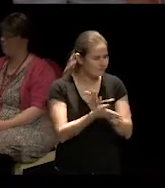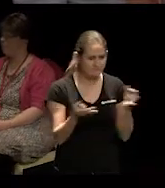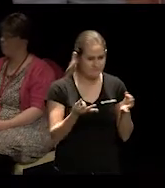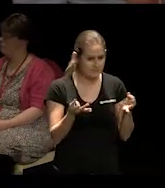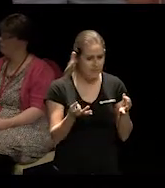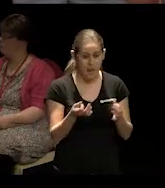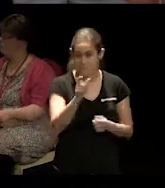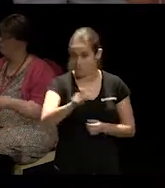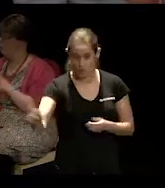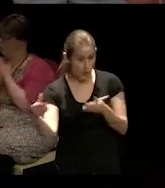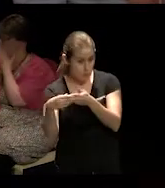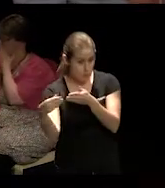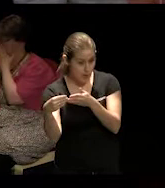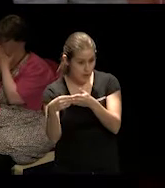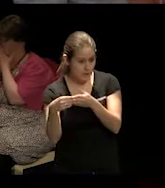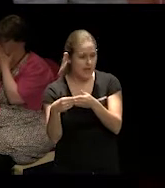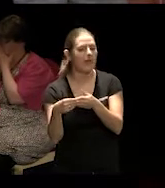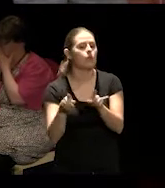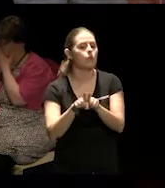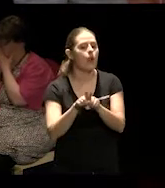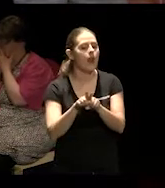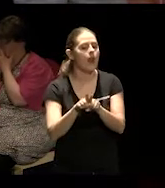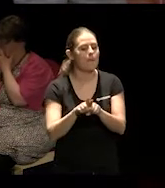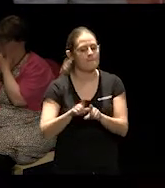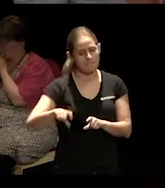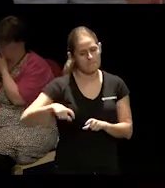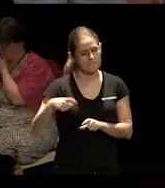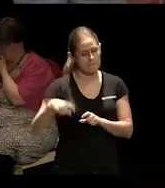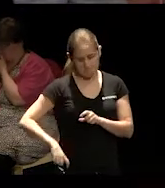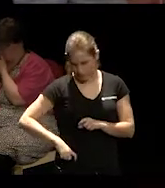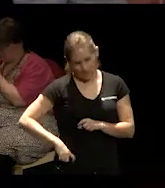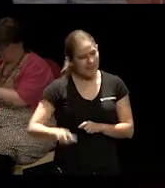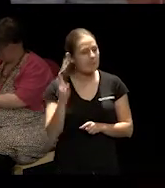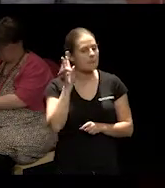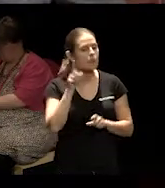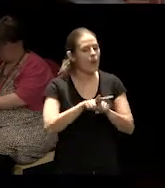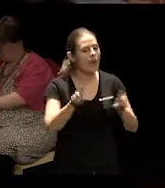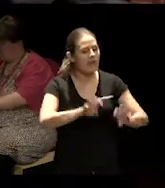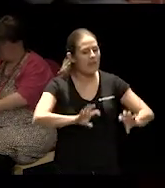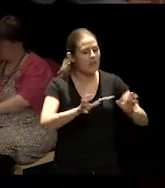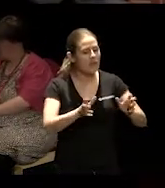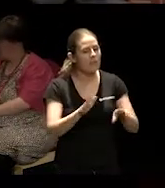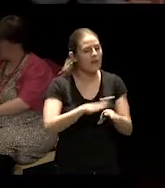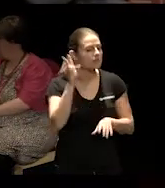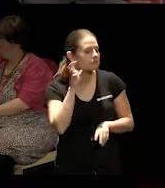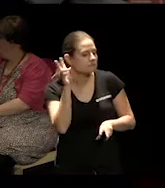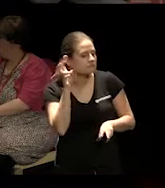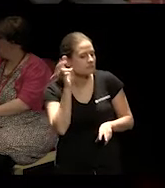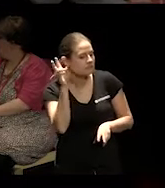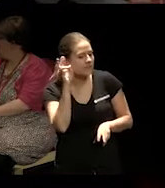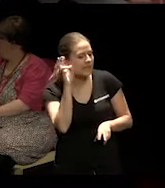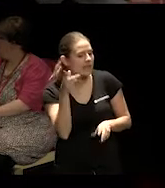usuarios de unas petaquitas de radio y les enviamos una señal, mensajes auditivos a esas petacas que oyen en sus